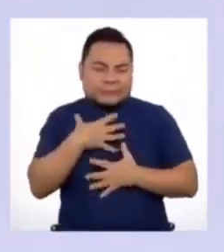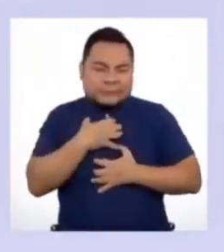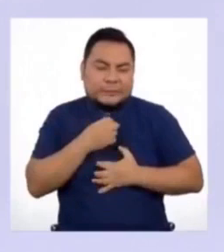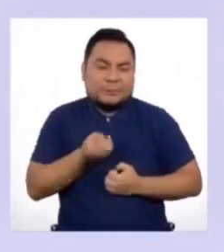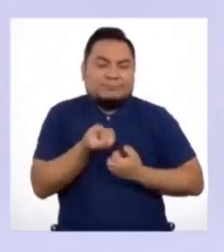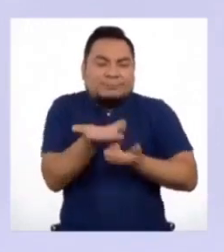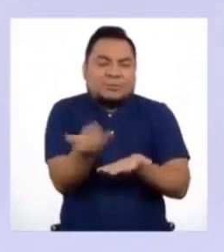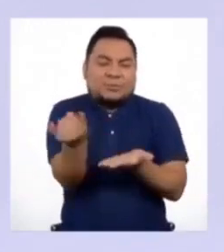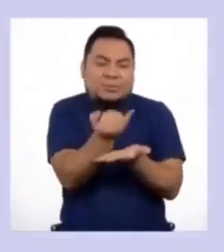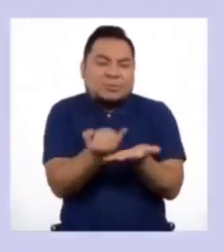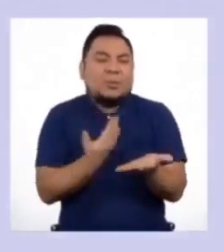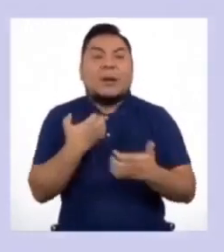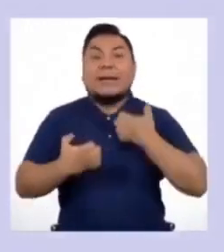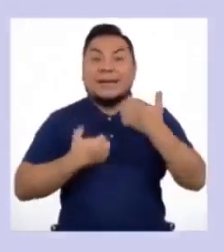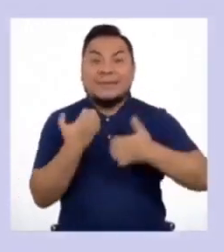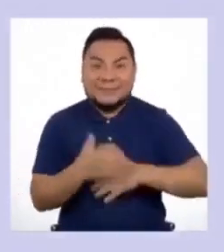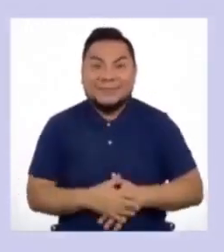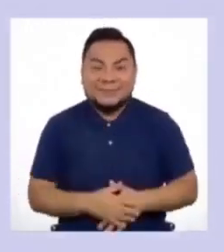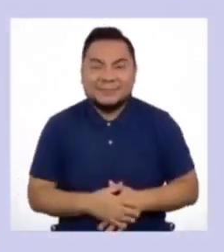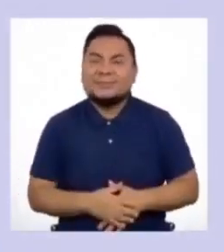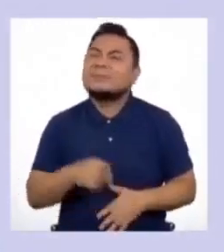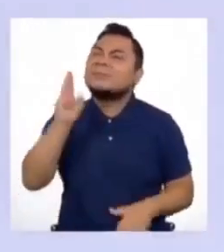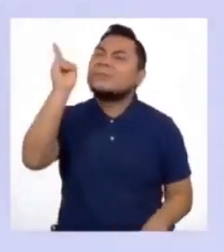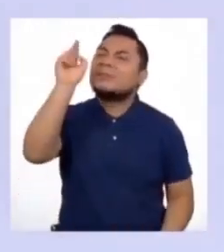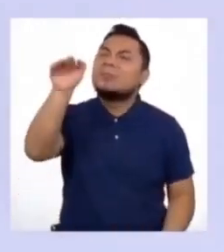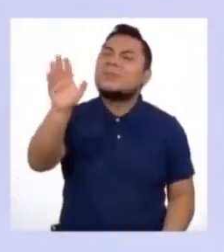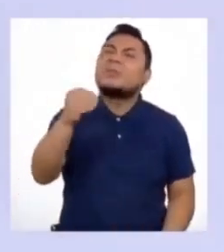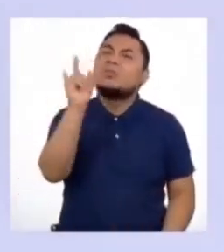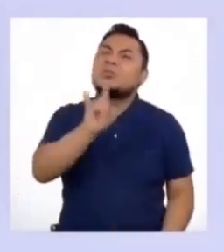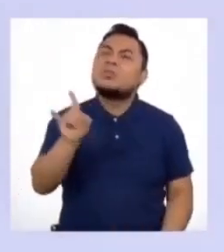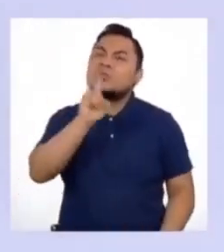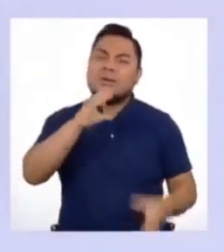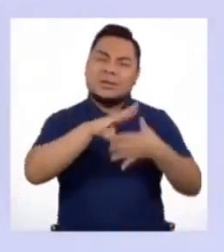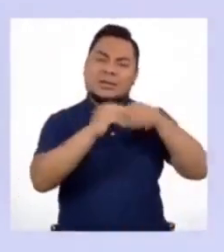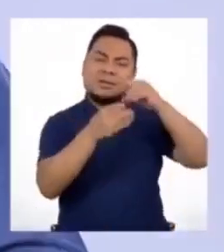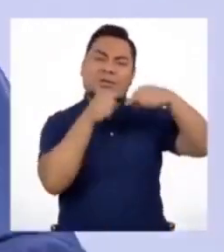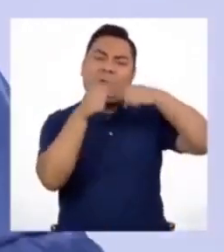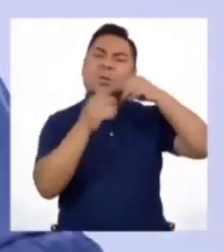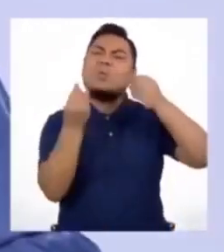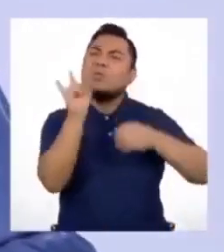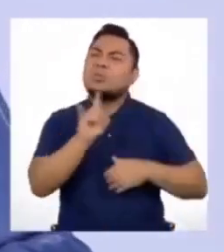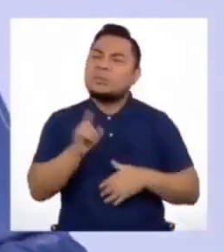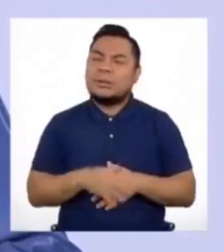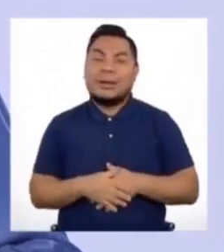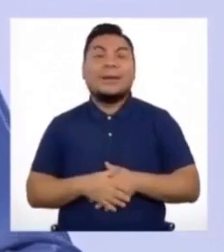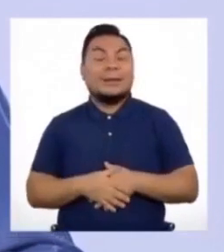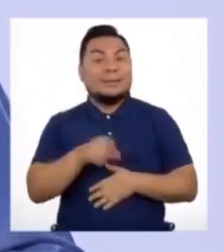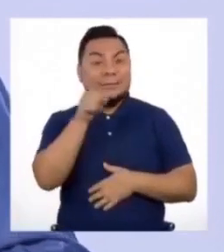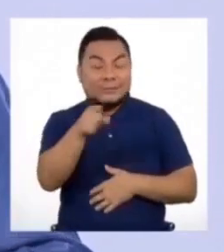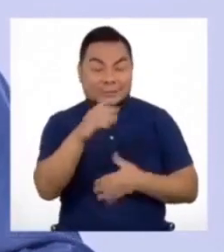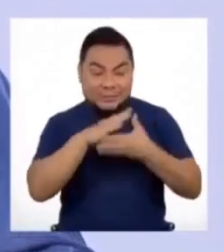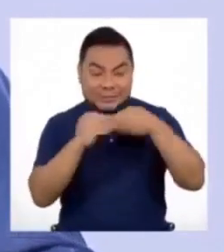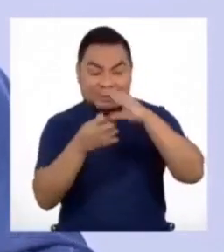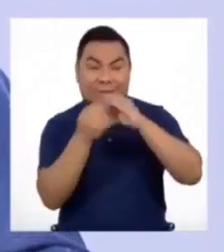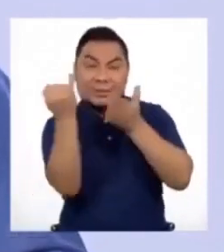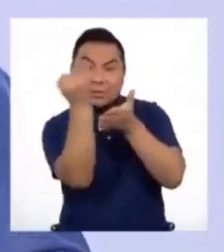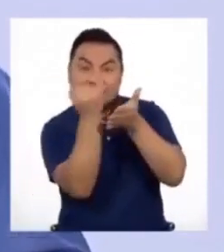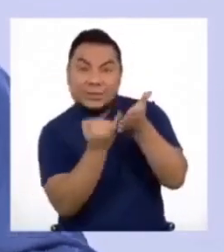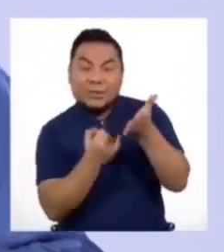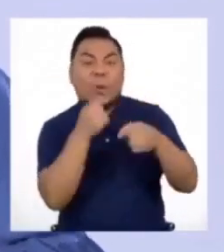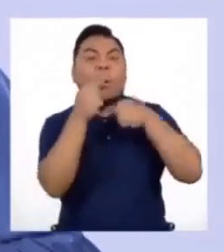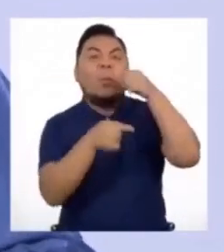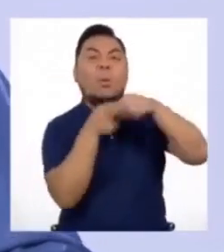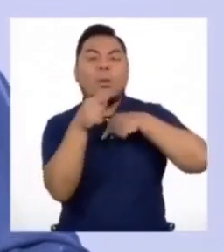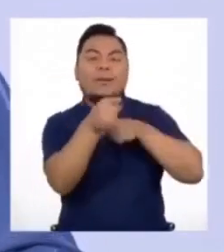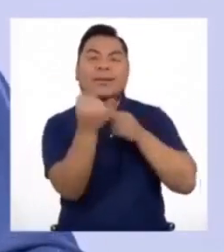menos cualquier emoción. Profe, ¿y cómo podemos usarla para la historieta que se va a dibujar? Recuerda que las historietas son historias contadas